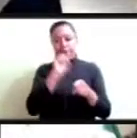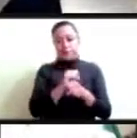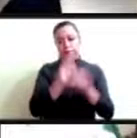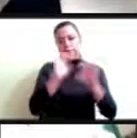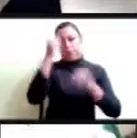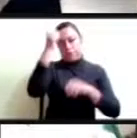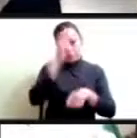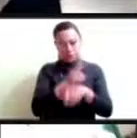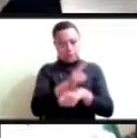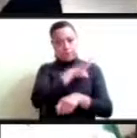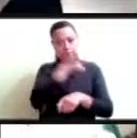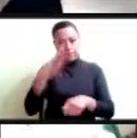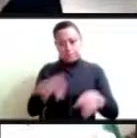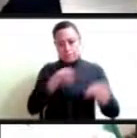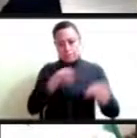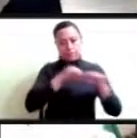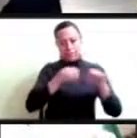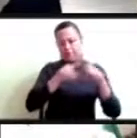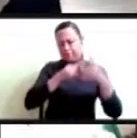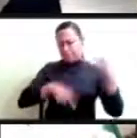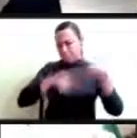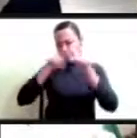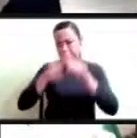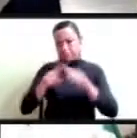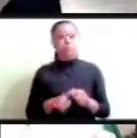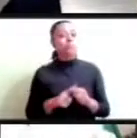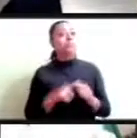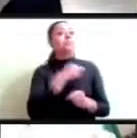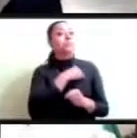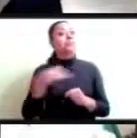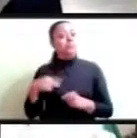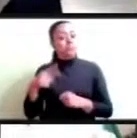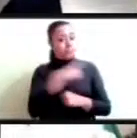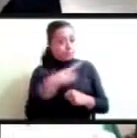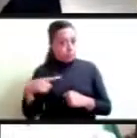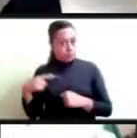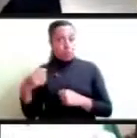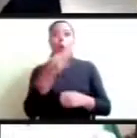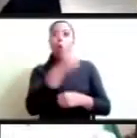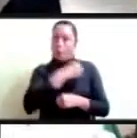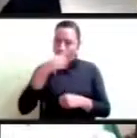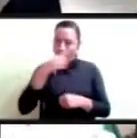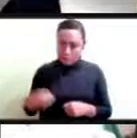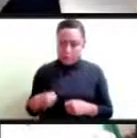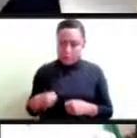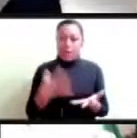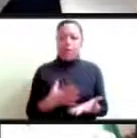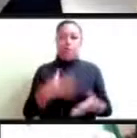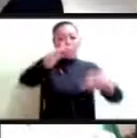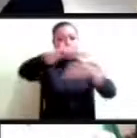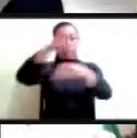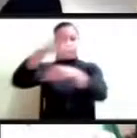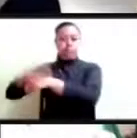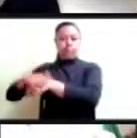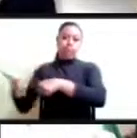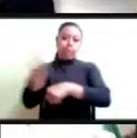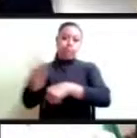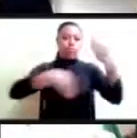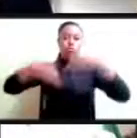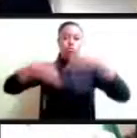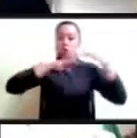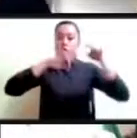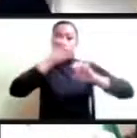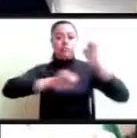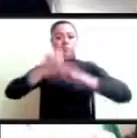deberíamos, sería nuestra obligación, convocar a todos los empresarios de la Ciudad de México para que ofertaran